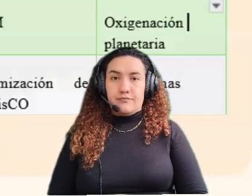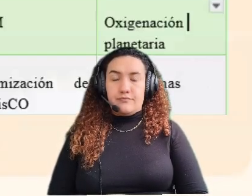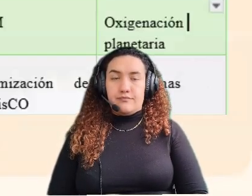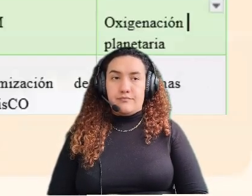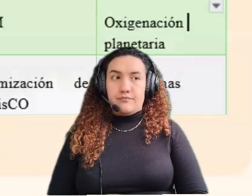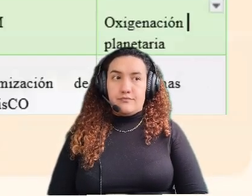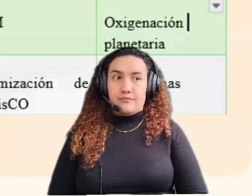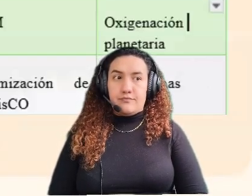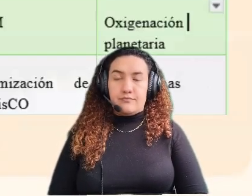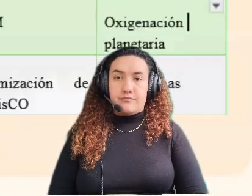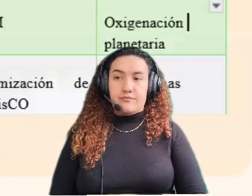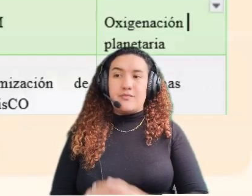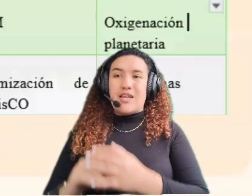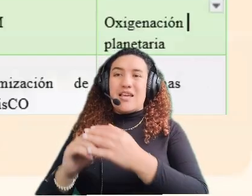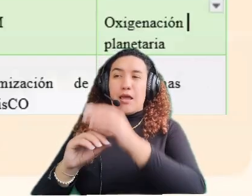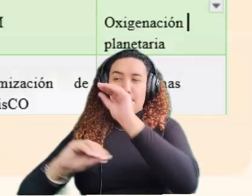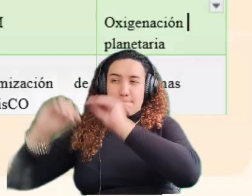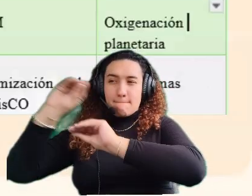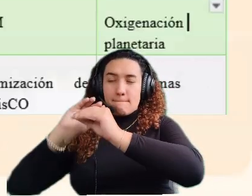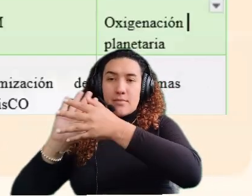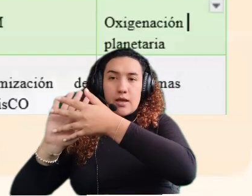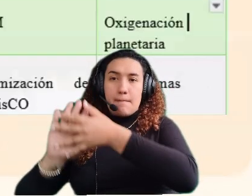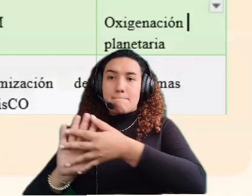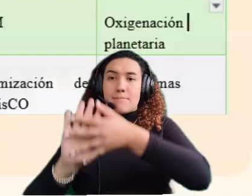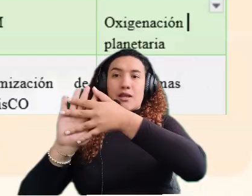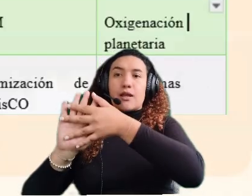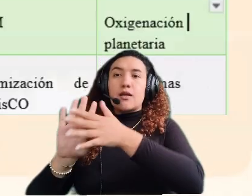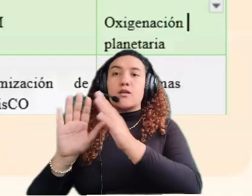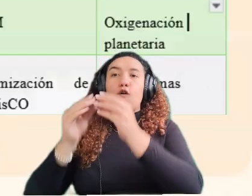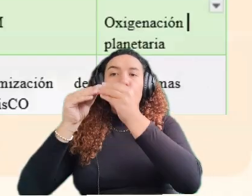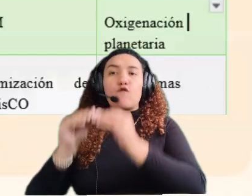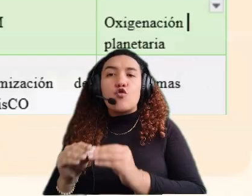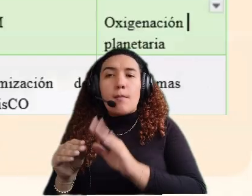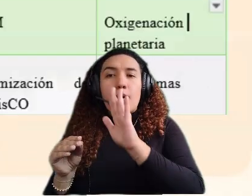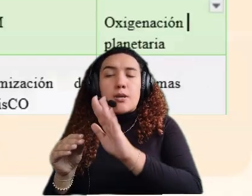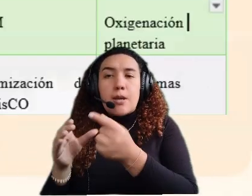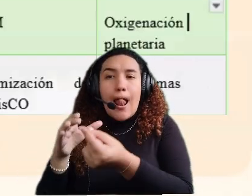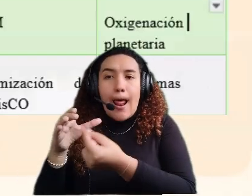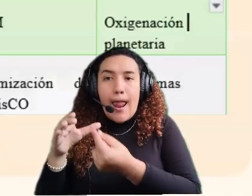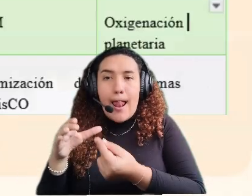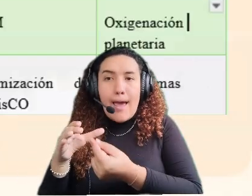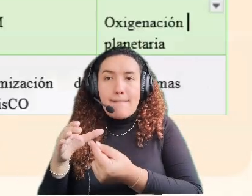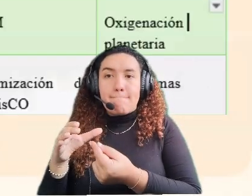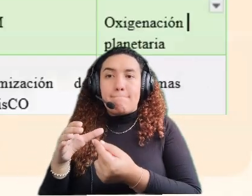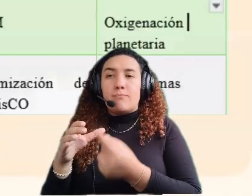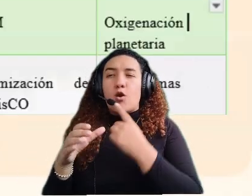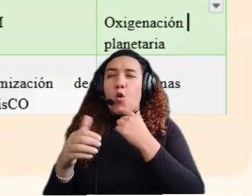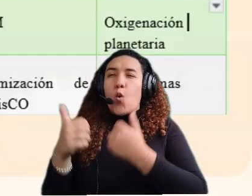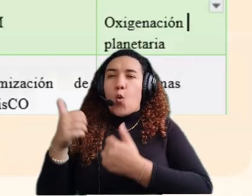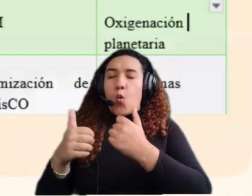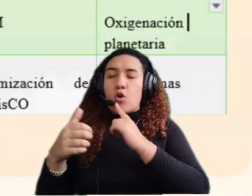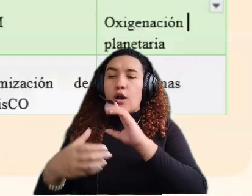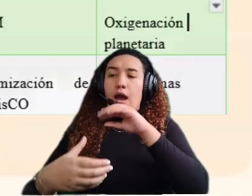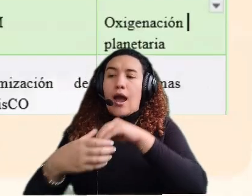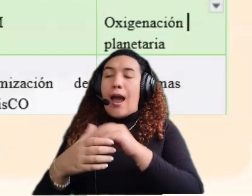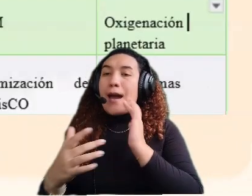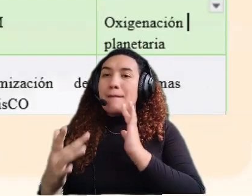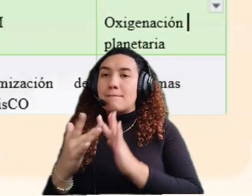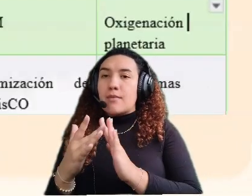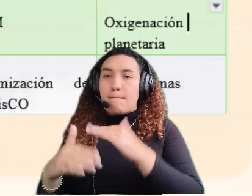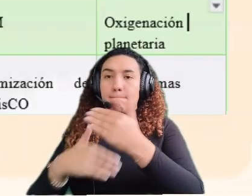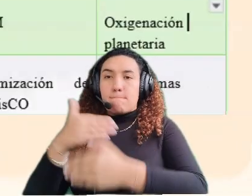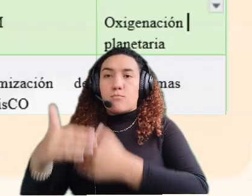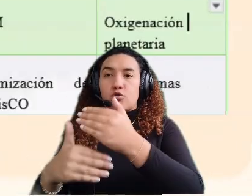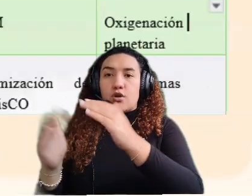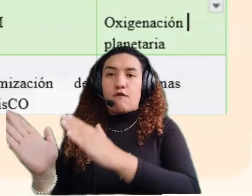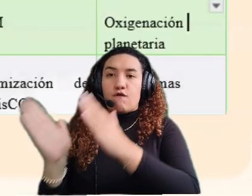Entonces, se construyó una matriz de mecanismos celulares donde están los